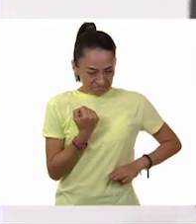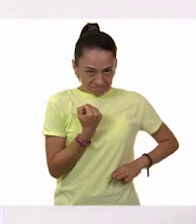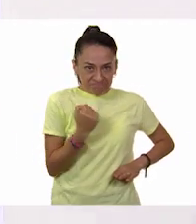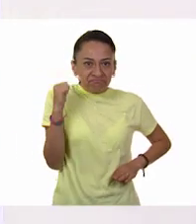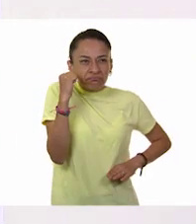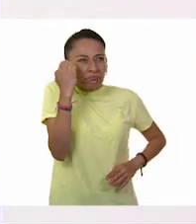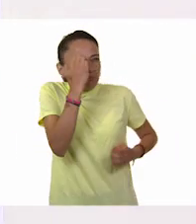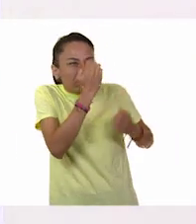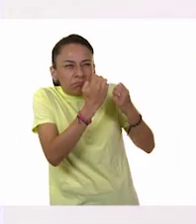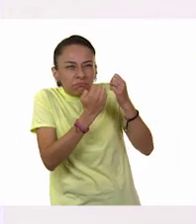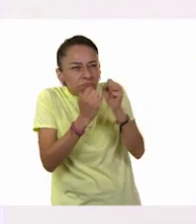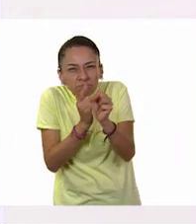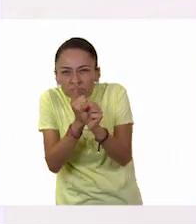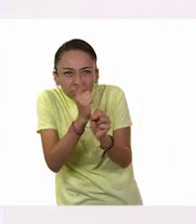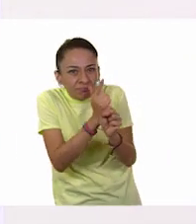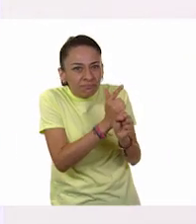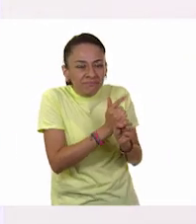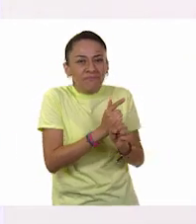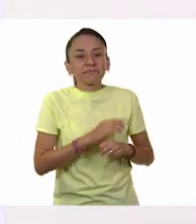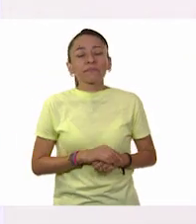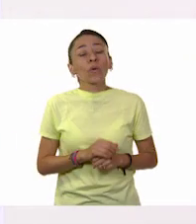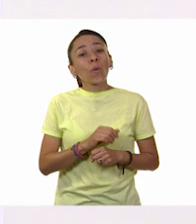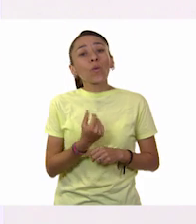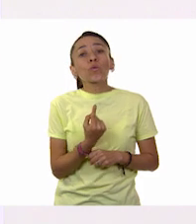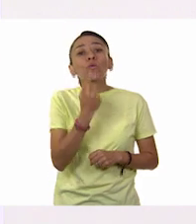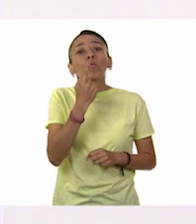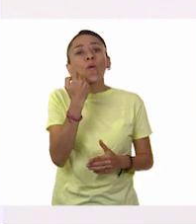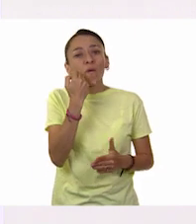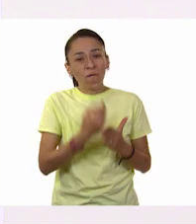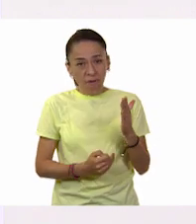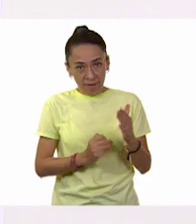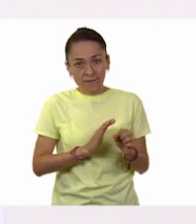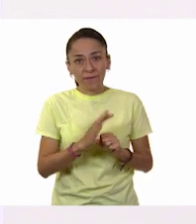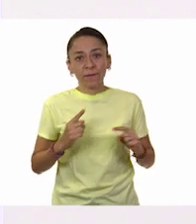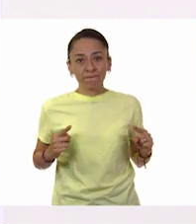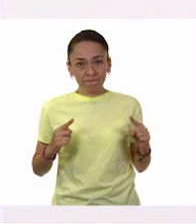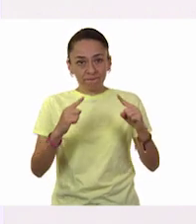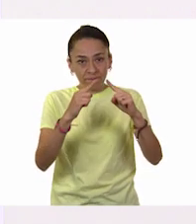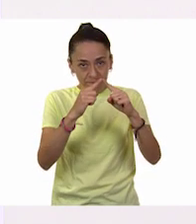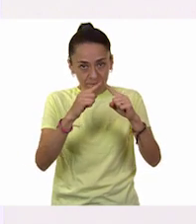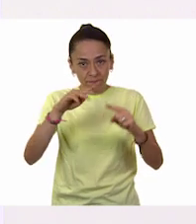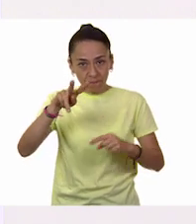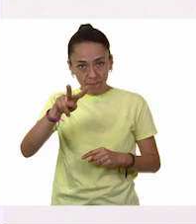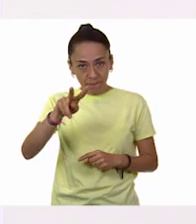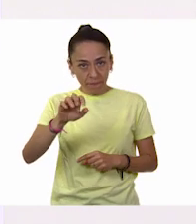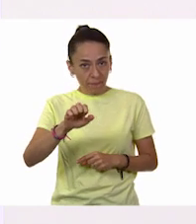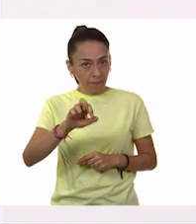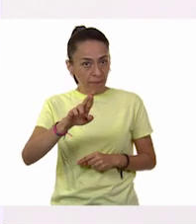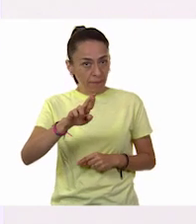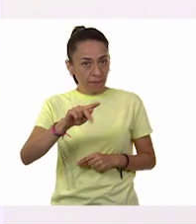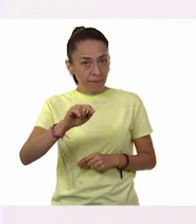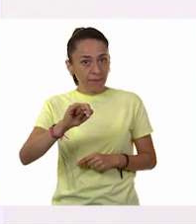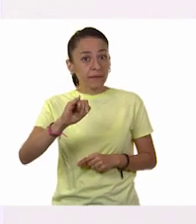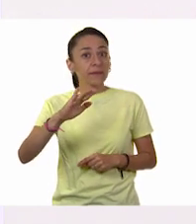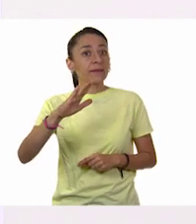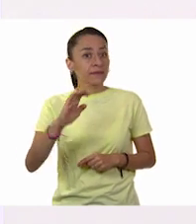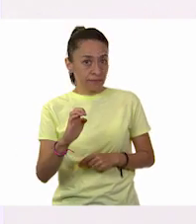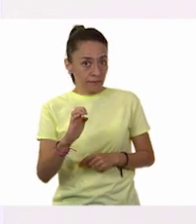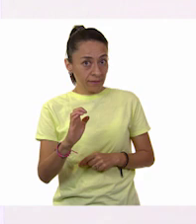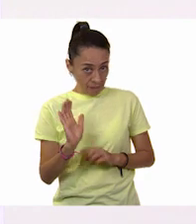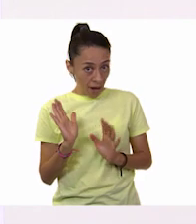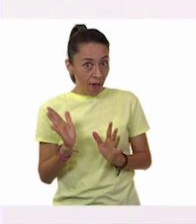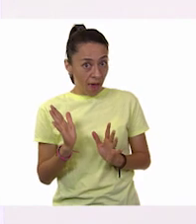Listo. Y nos falta la palabra vértice. ¿Ya la tienen? Está Vamos más a difícil, ver. maestra. ¿Dónde está? Ya la